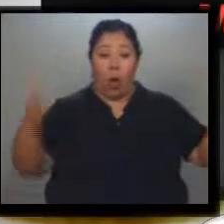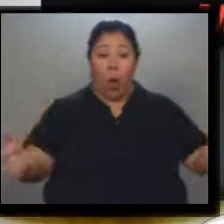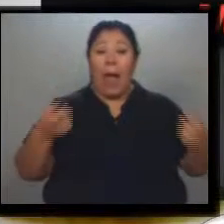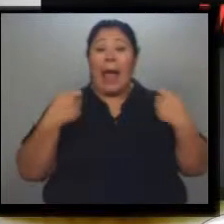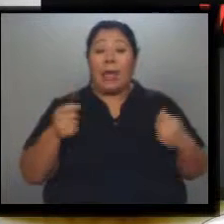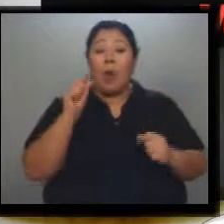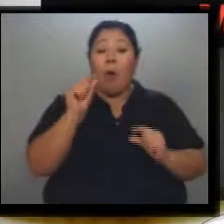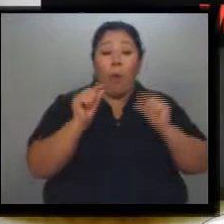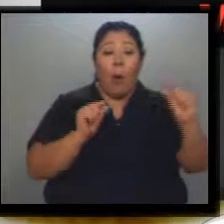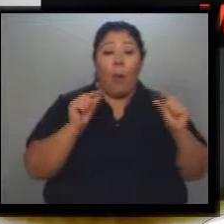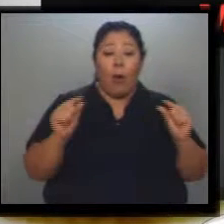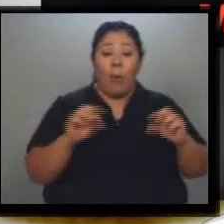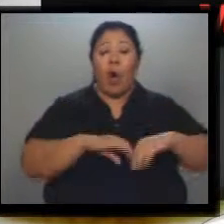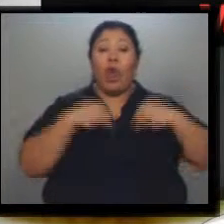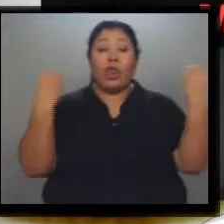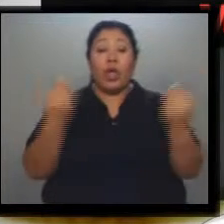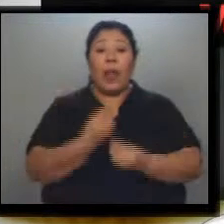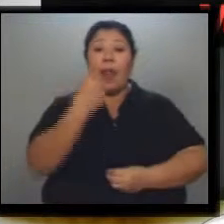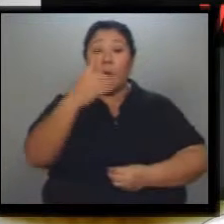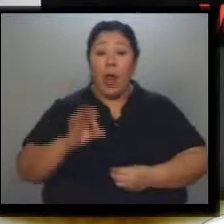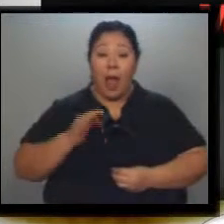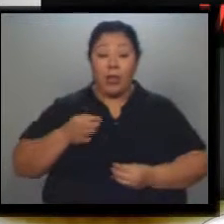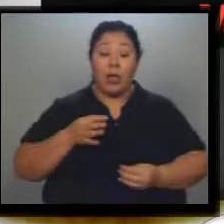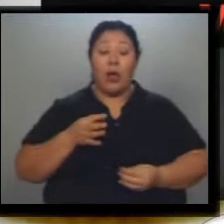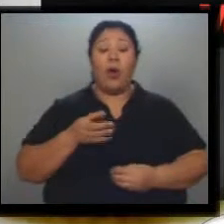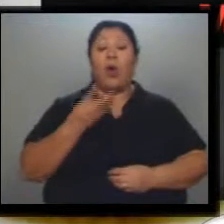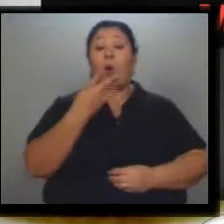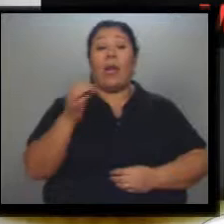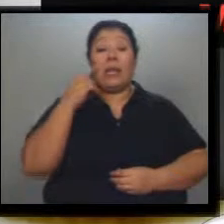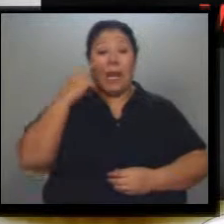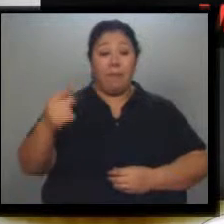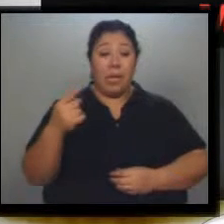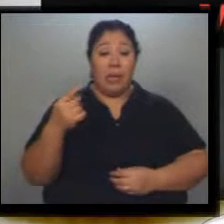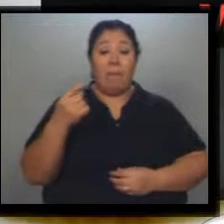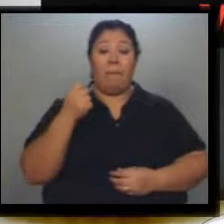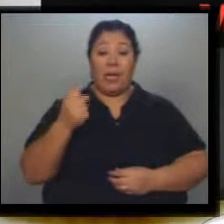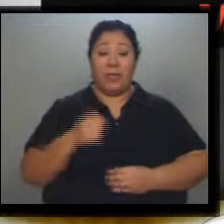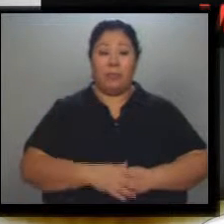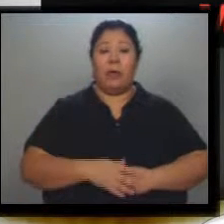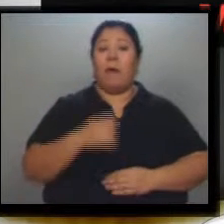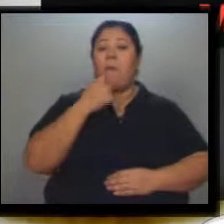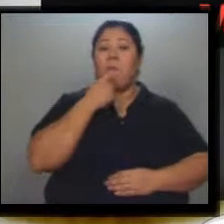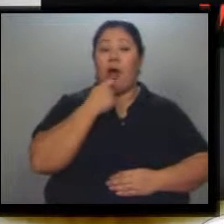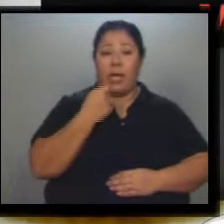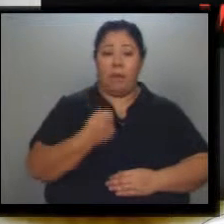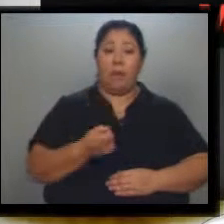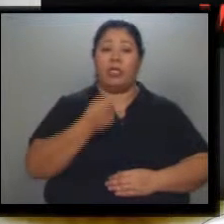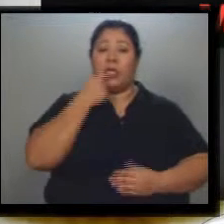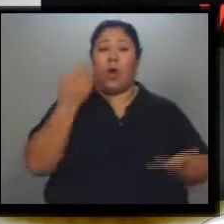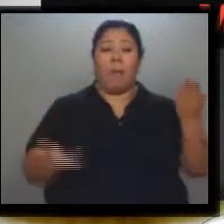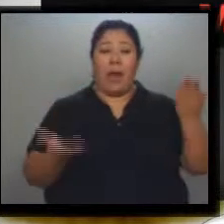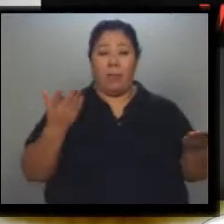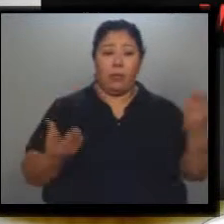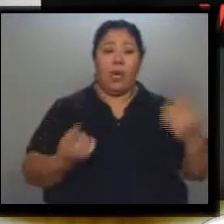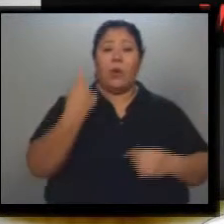Dale. En una semana podés gastar 800 y pico de pesos, claro, en un mes 3.500 y llegás al año